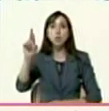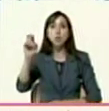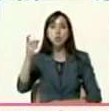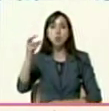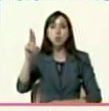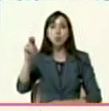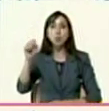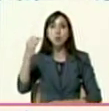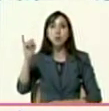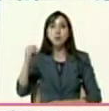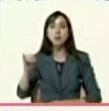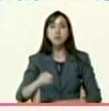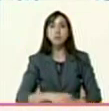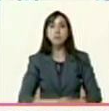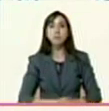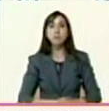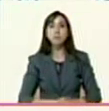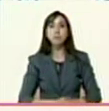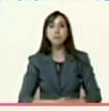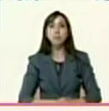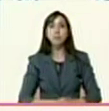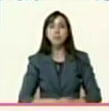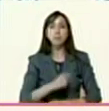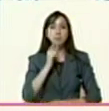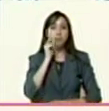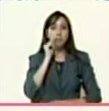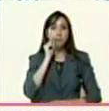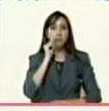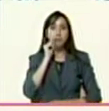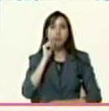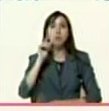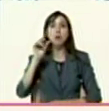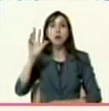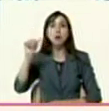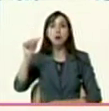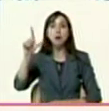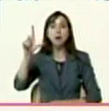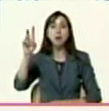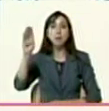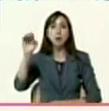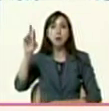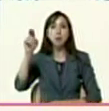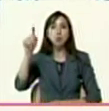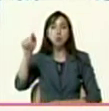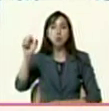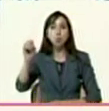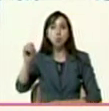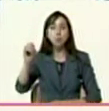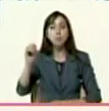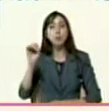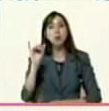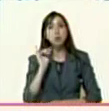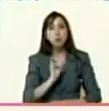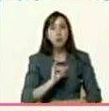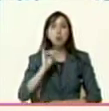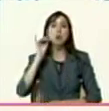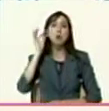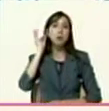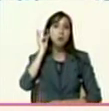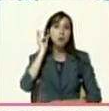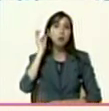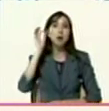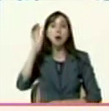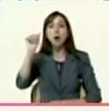Castro, José Alberto de Antonio Cabrera y Mireya Ripanti de